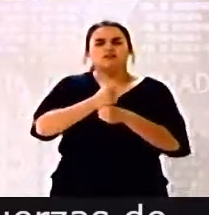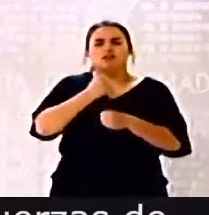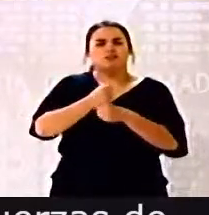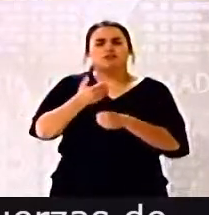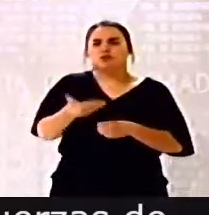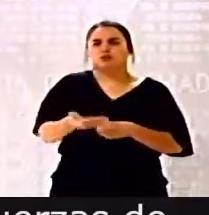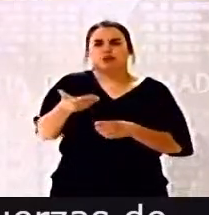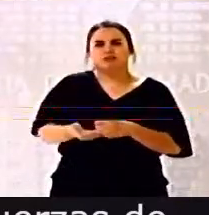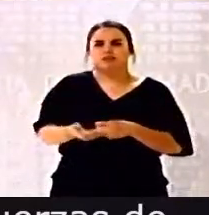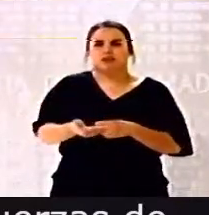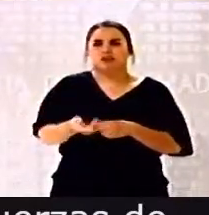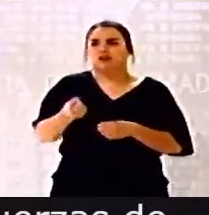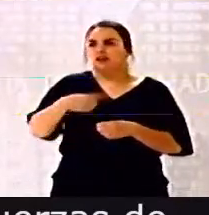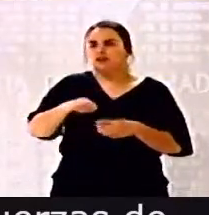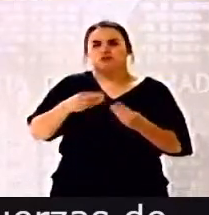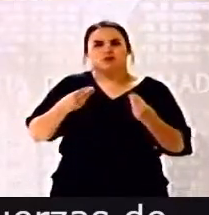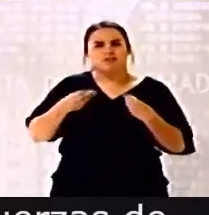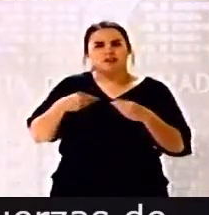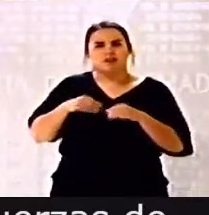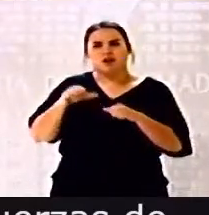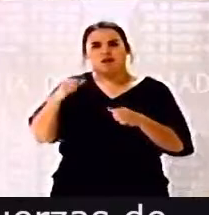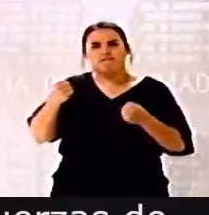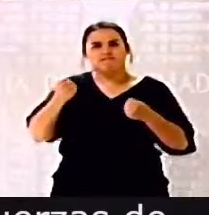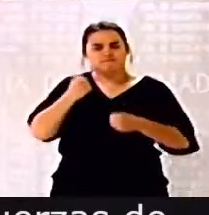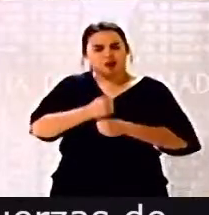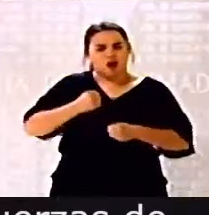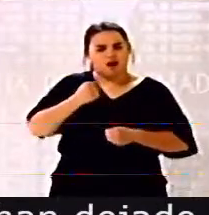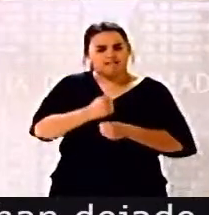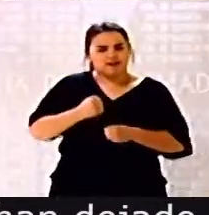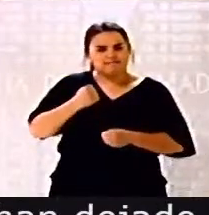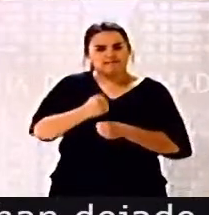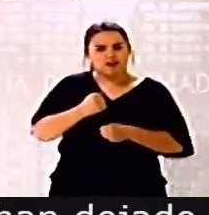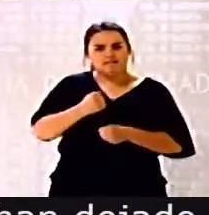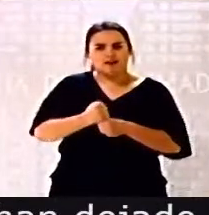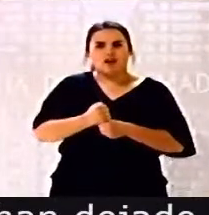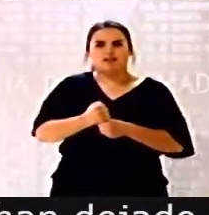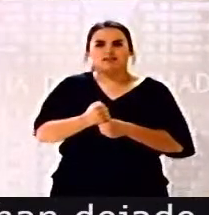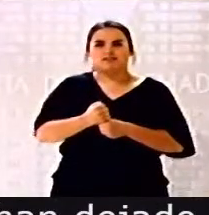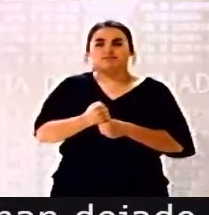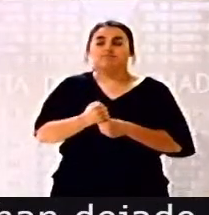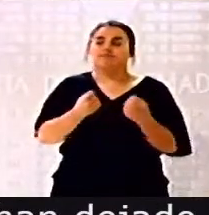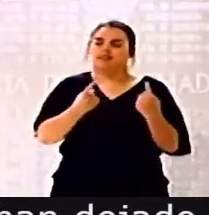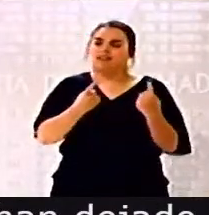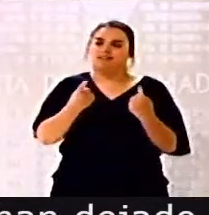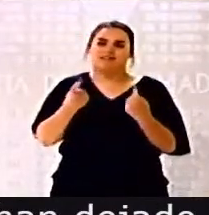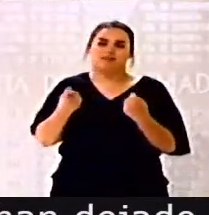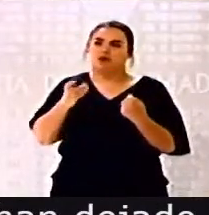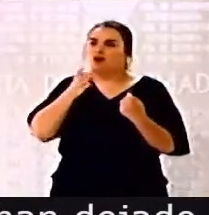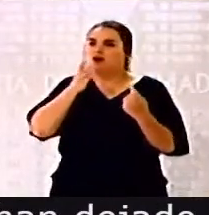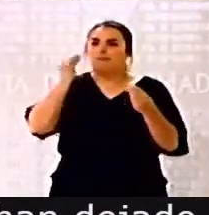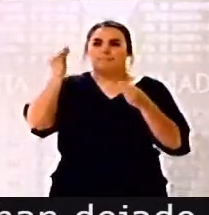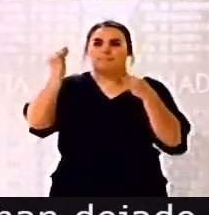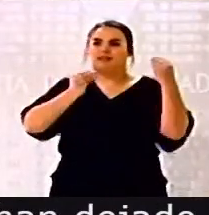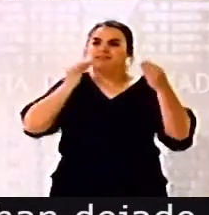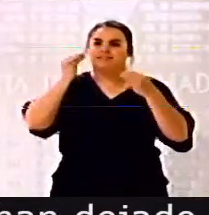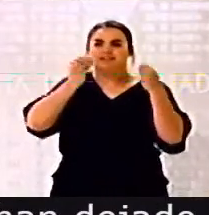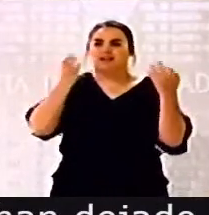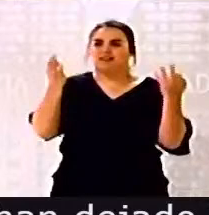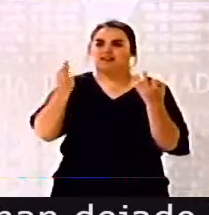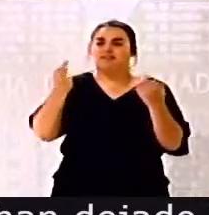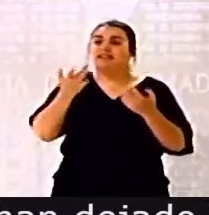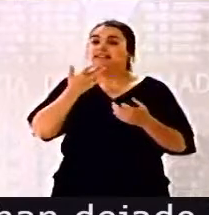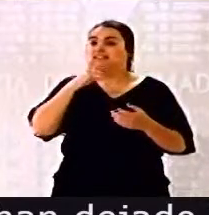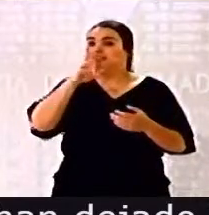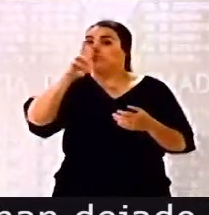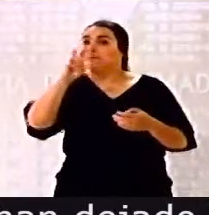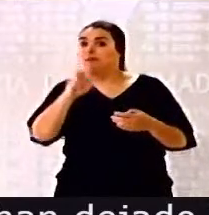esenciales que se han dejado la vida por tener una vida normal, es necesario que pensemos si merece la